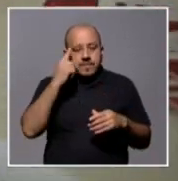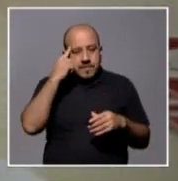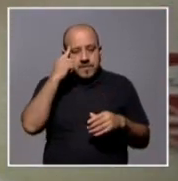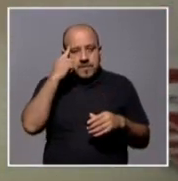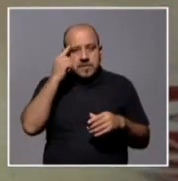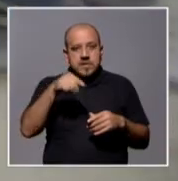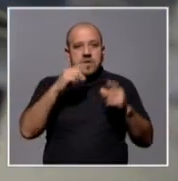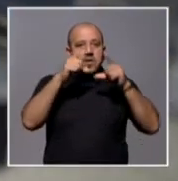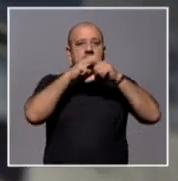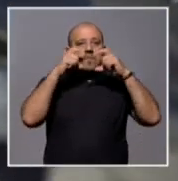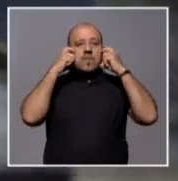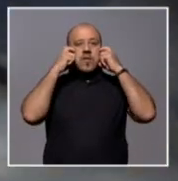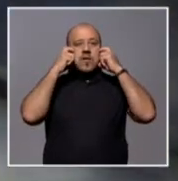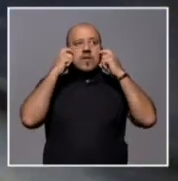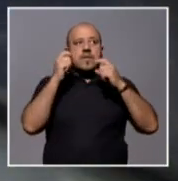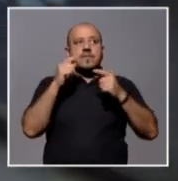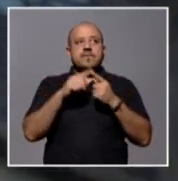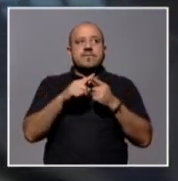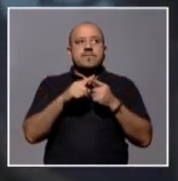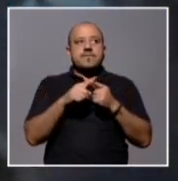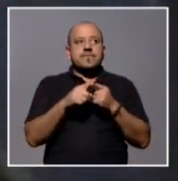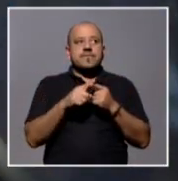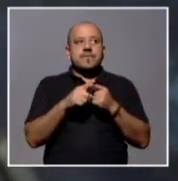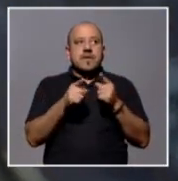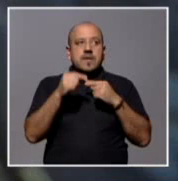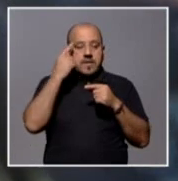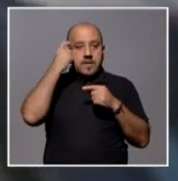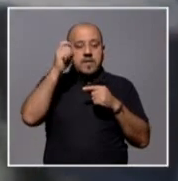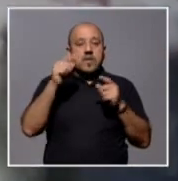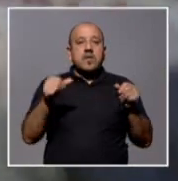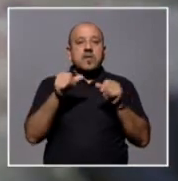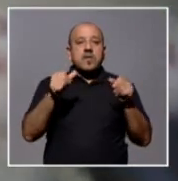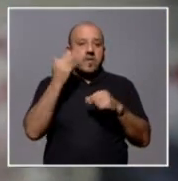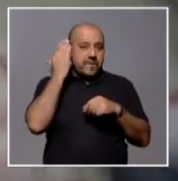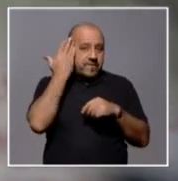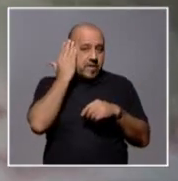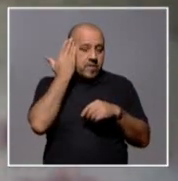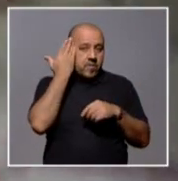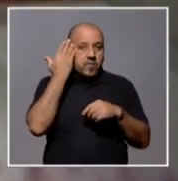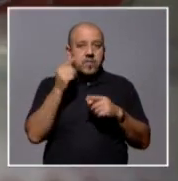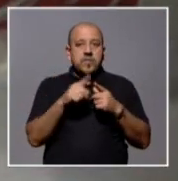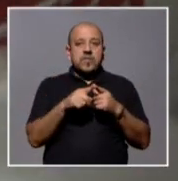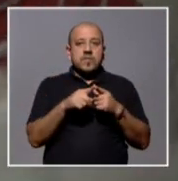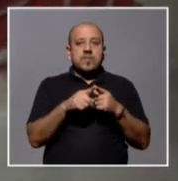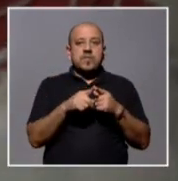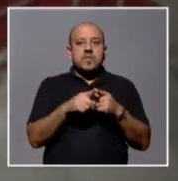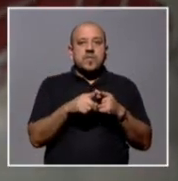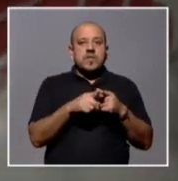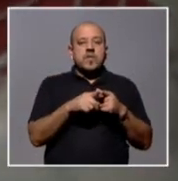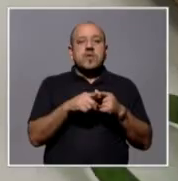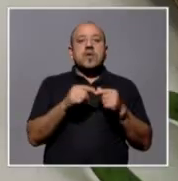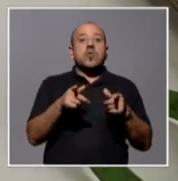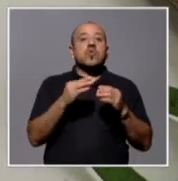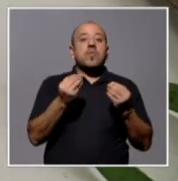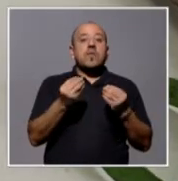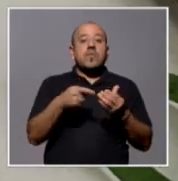en los tapabocas y bueno, surgió que lo publicamos en Facebook y decíamos, bueno, ahora cómo vamos a pagar los